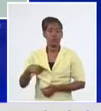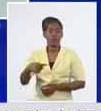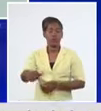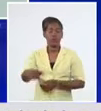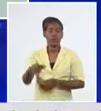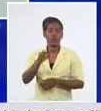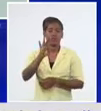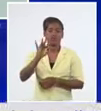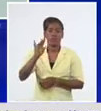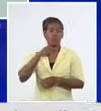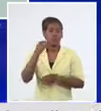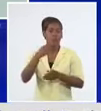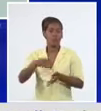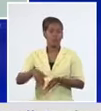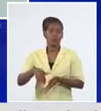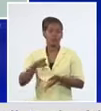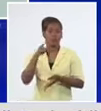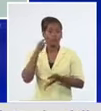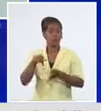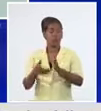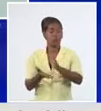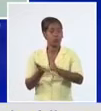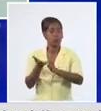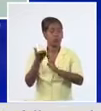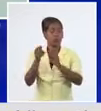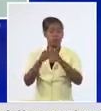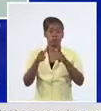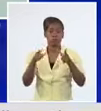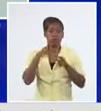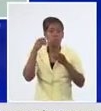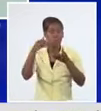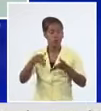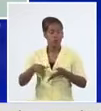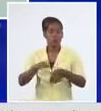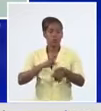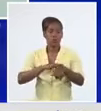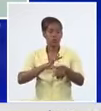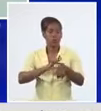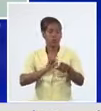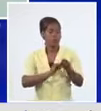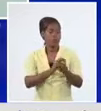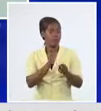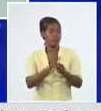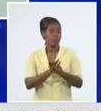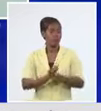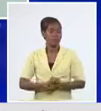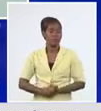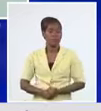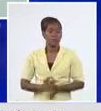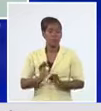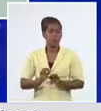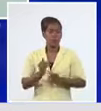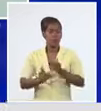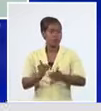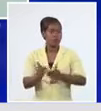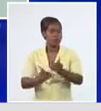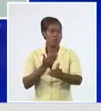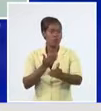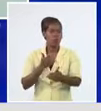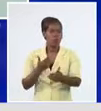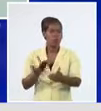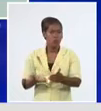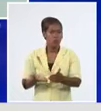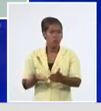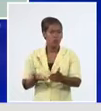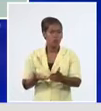Cifra extremadamente elevada, que con la modificación del comportamiento de la